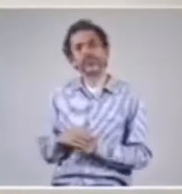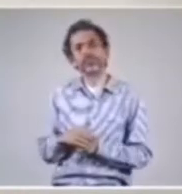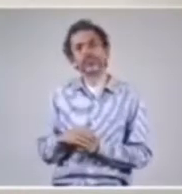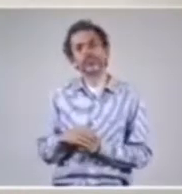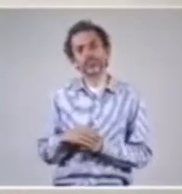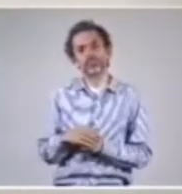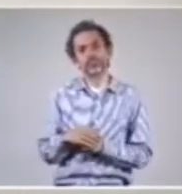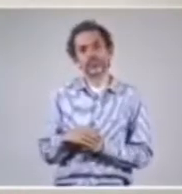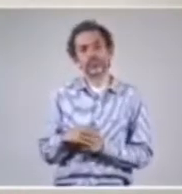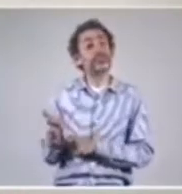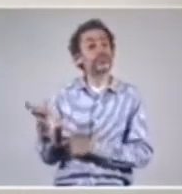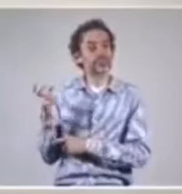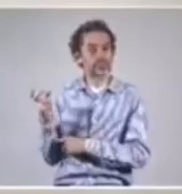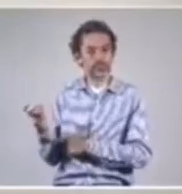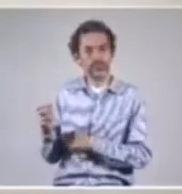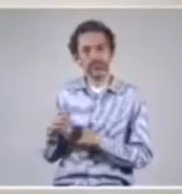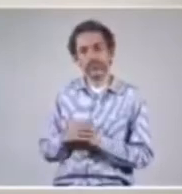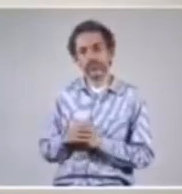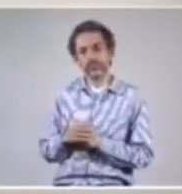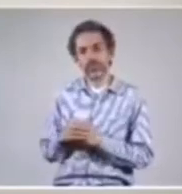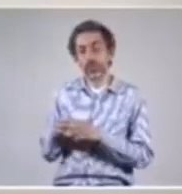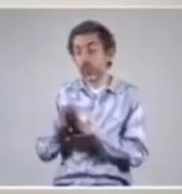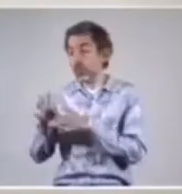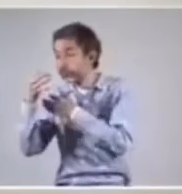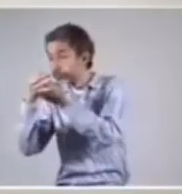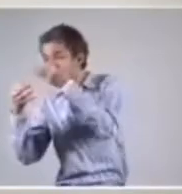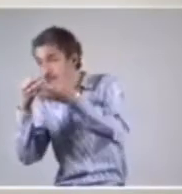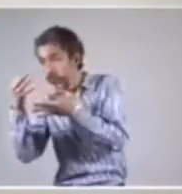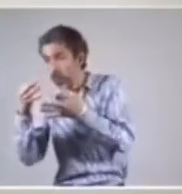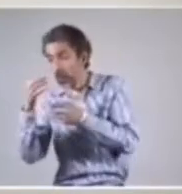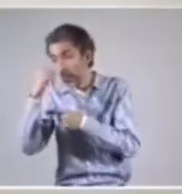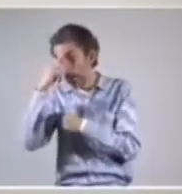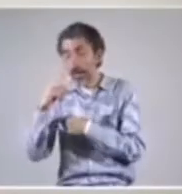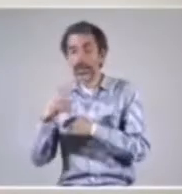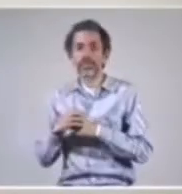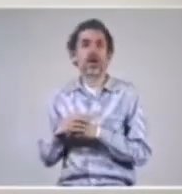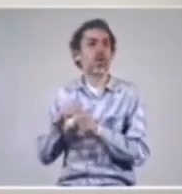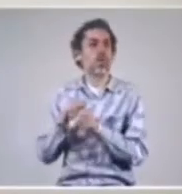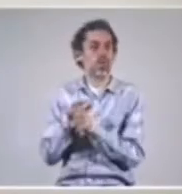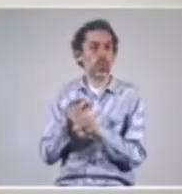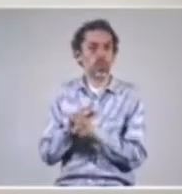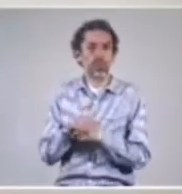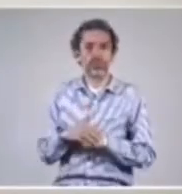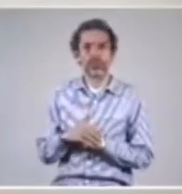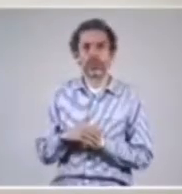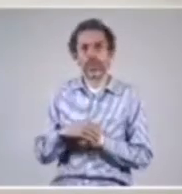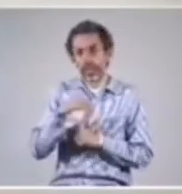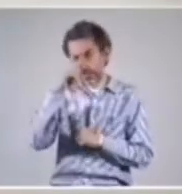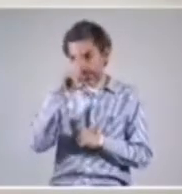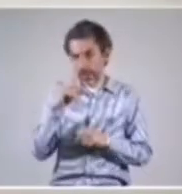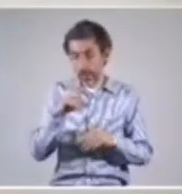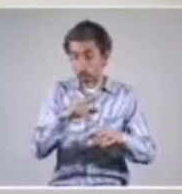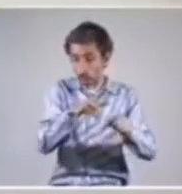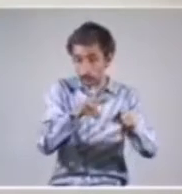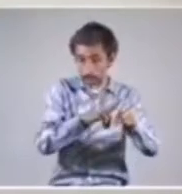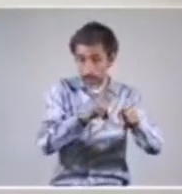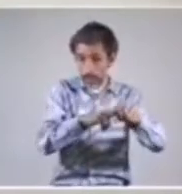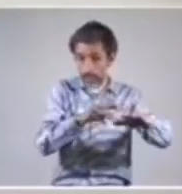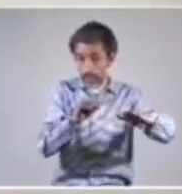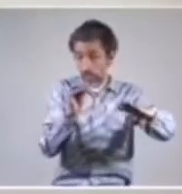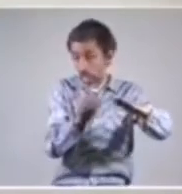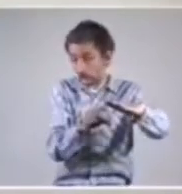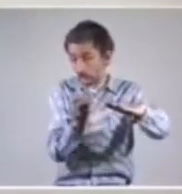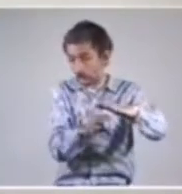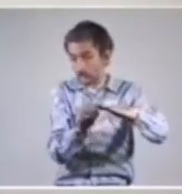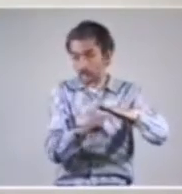muy importante, que es esta convocatoria que se hizo para sustituir el envío de basura a los rellenos sanitarios que actualmente